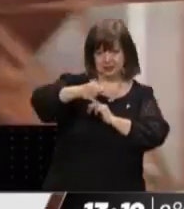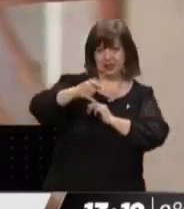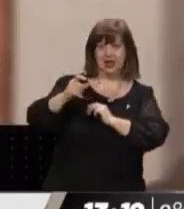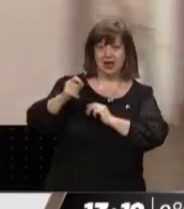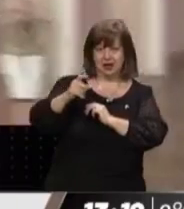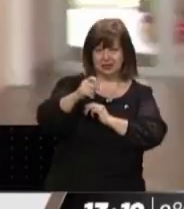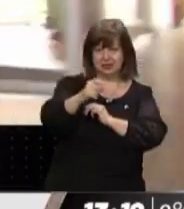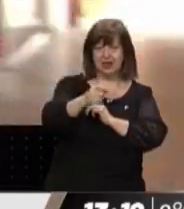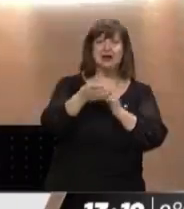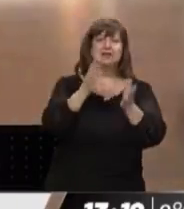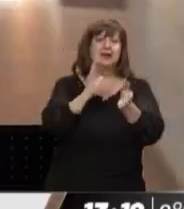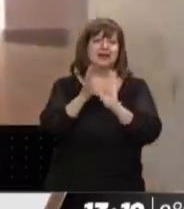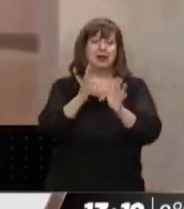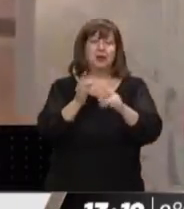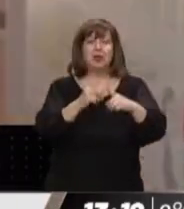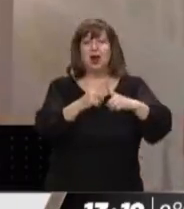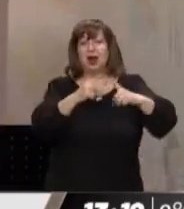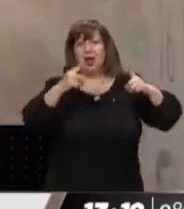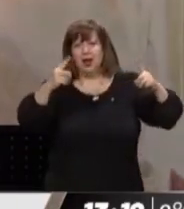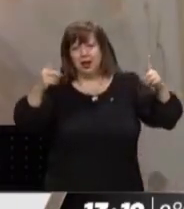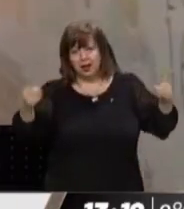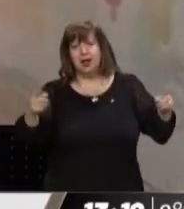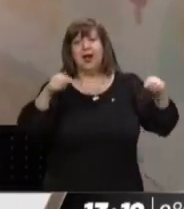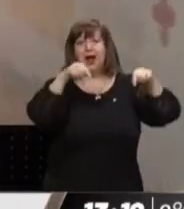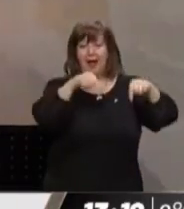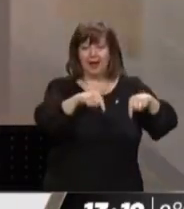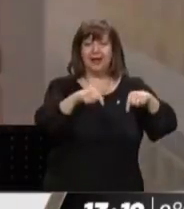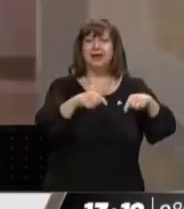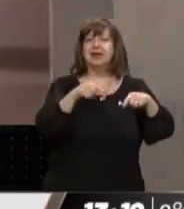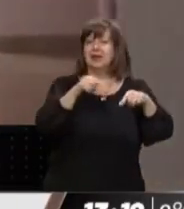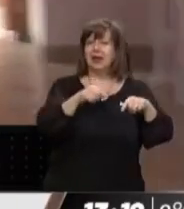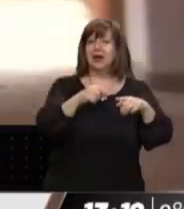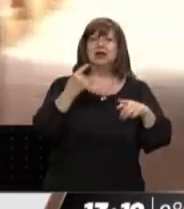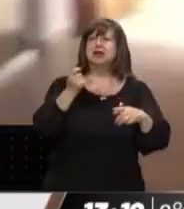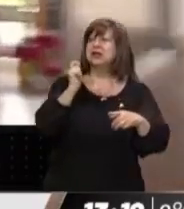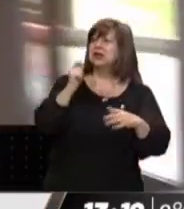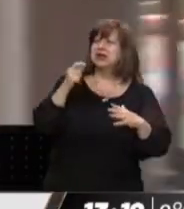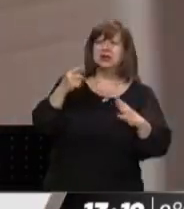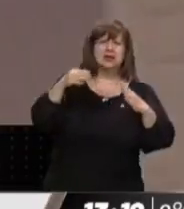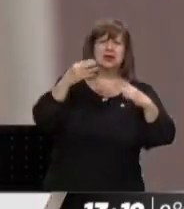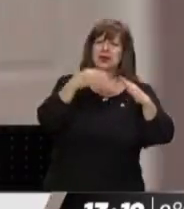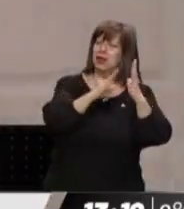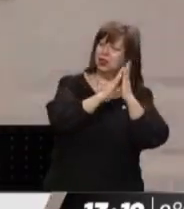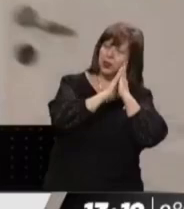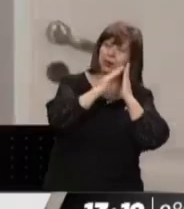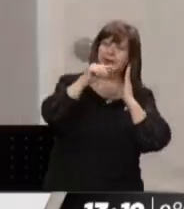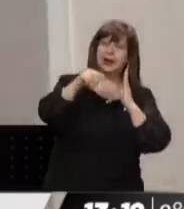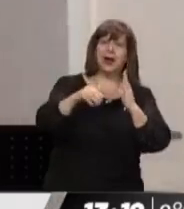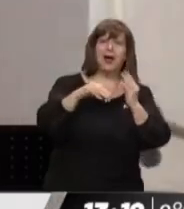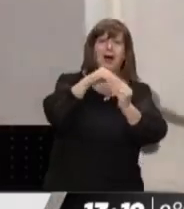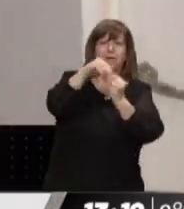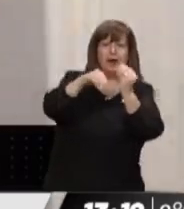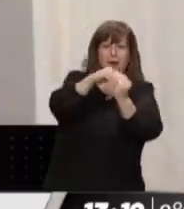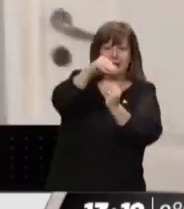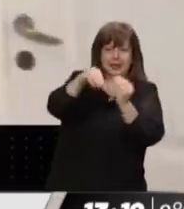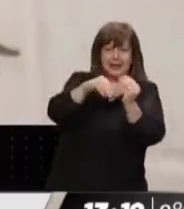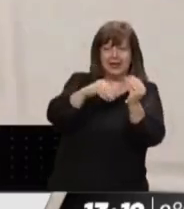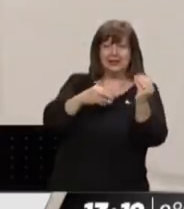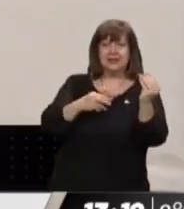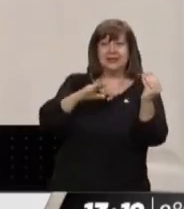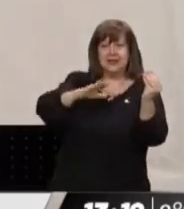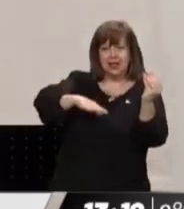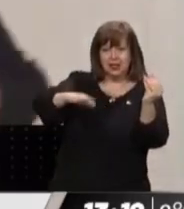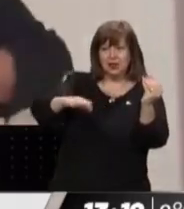del hospital, Sí. pero no solamente oncología. Y bueno, ¿quiénes se albergan acá en la Casa Ronald? Las familias que están haciendo tratamientos que